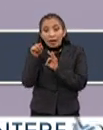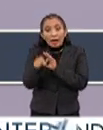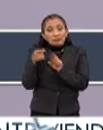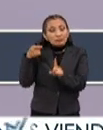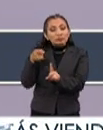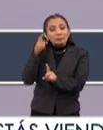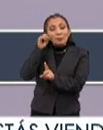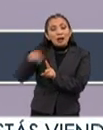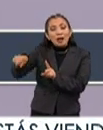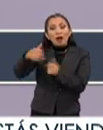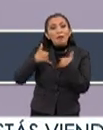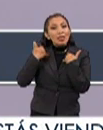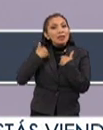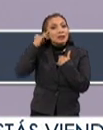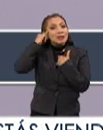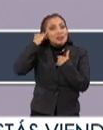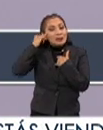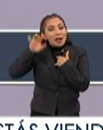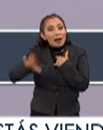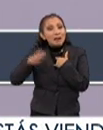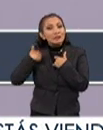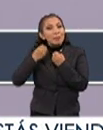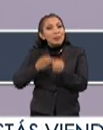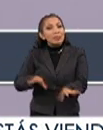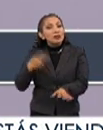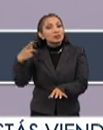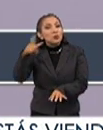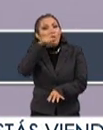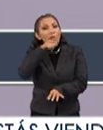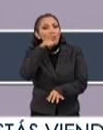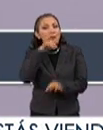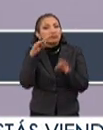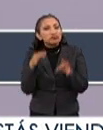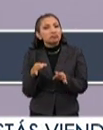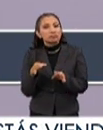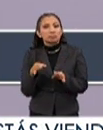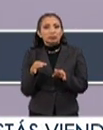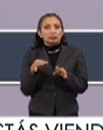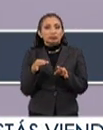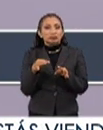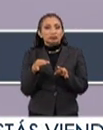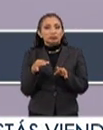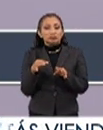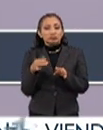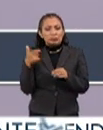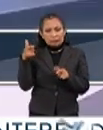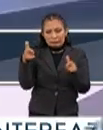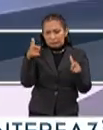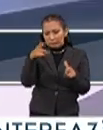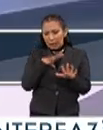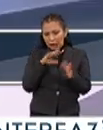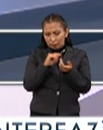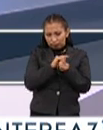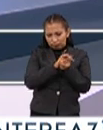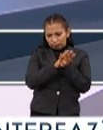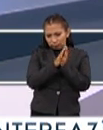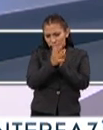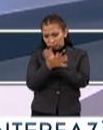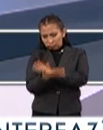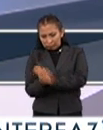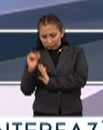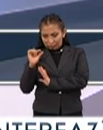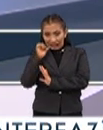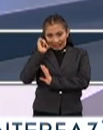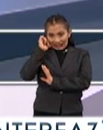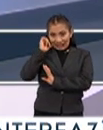está enfocado a los jóvenes indígenas que han perdido la lengua, ¿no? Identificamos que hay procesos,